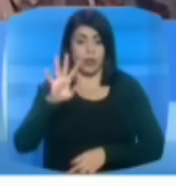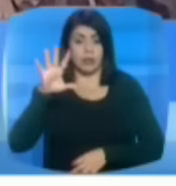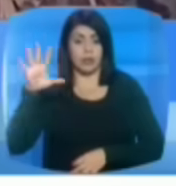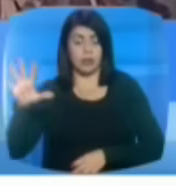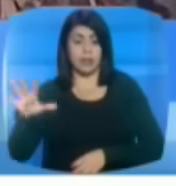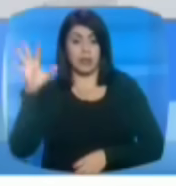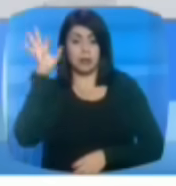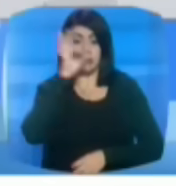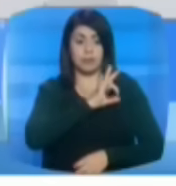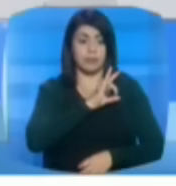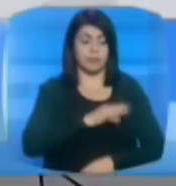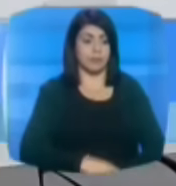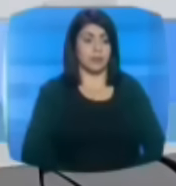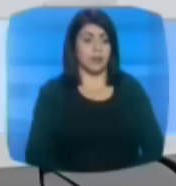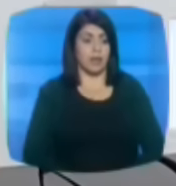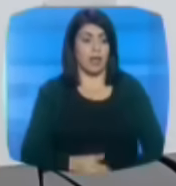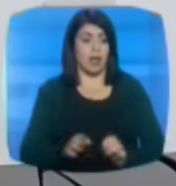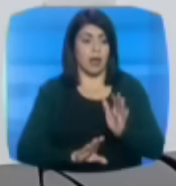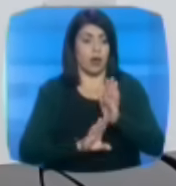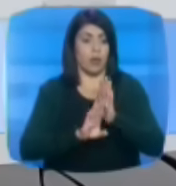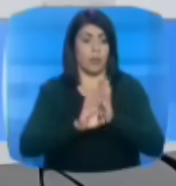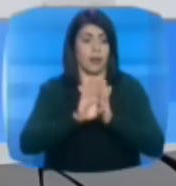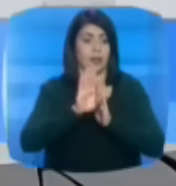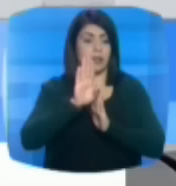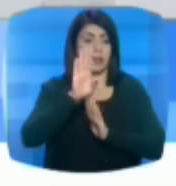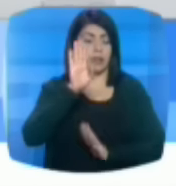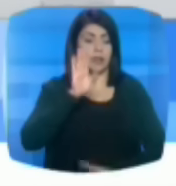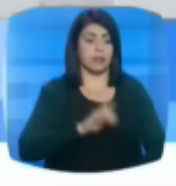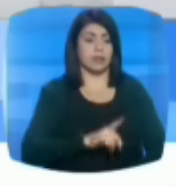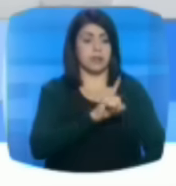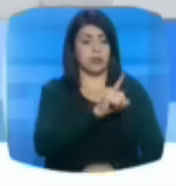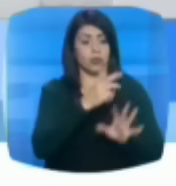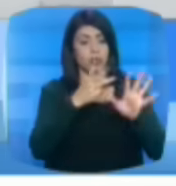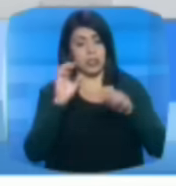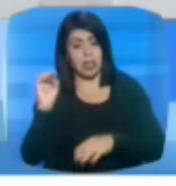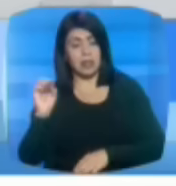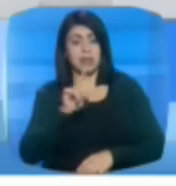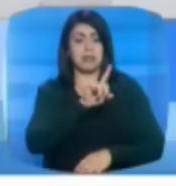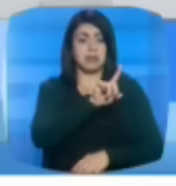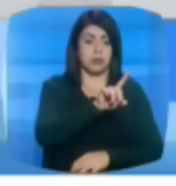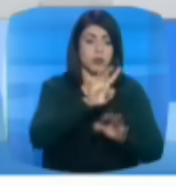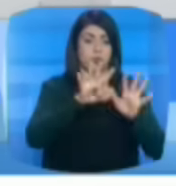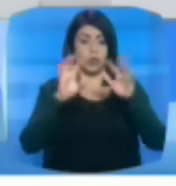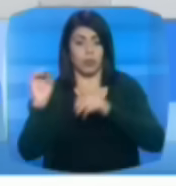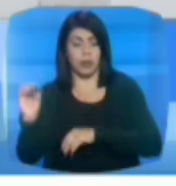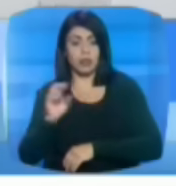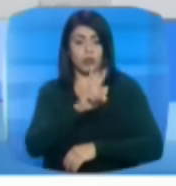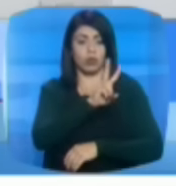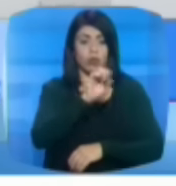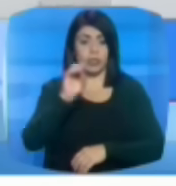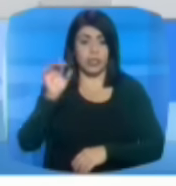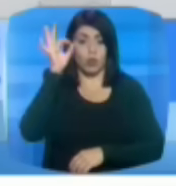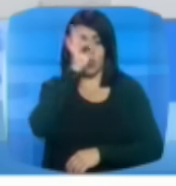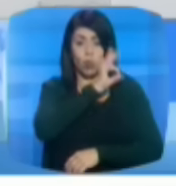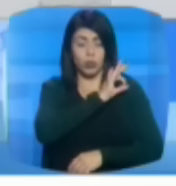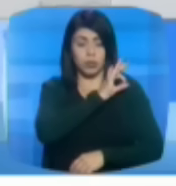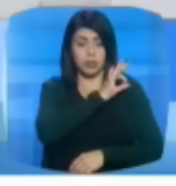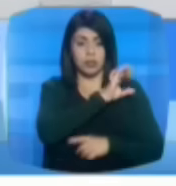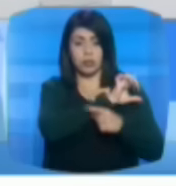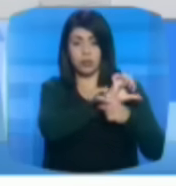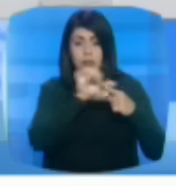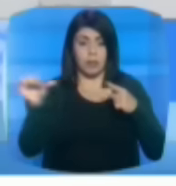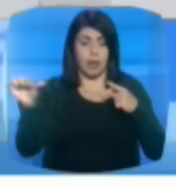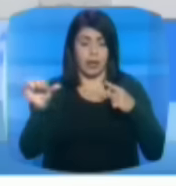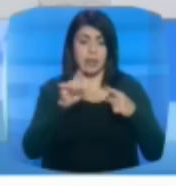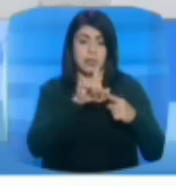45 cerdos. Hemos ido aumentando 180, 190, 200 cochinos en la semana, a